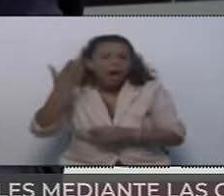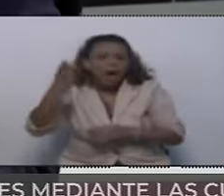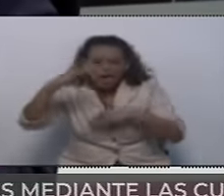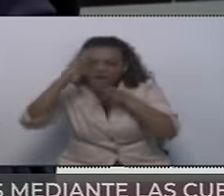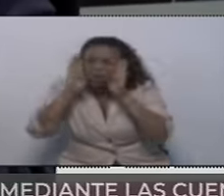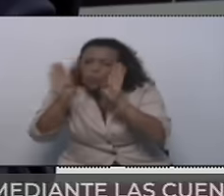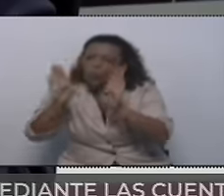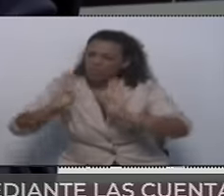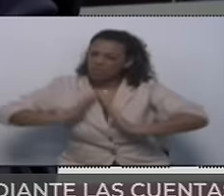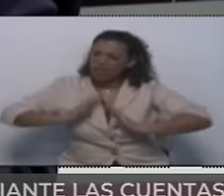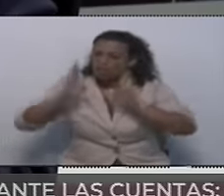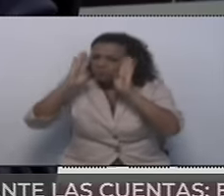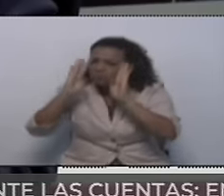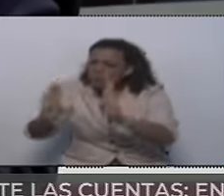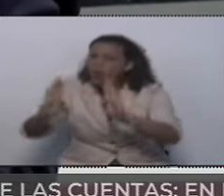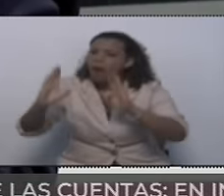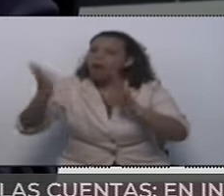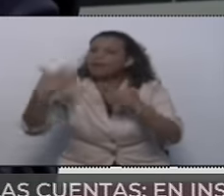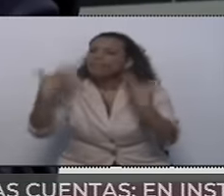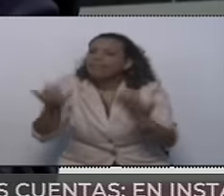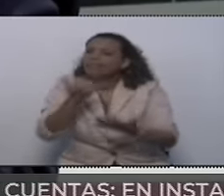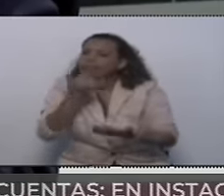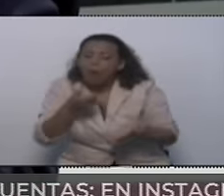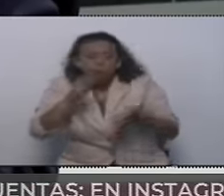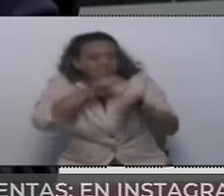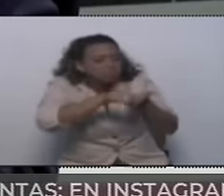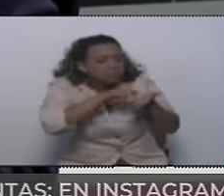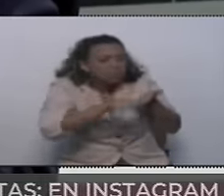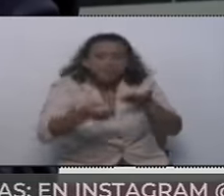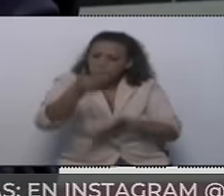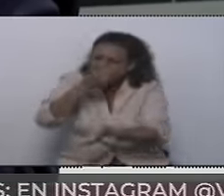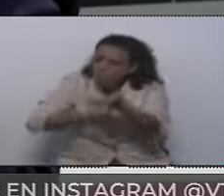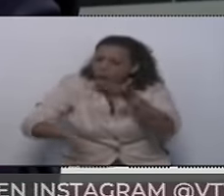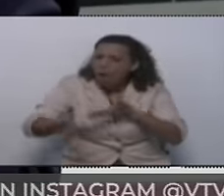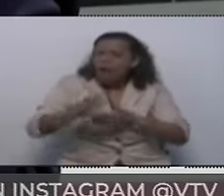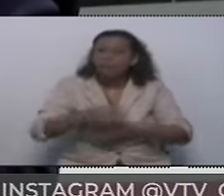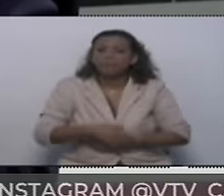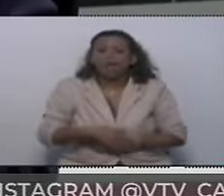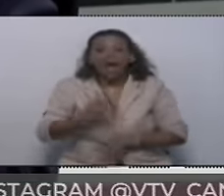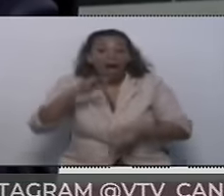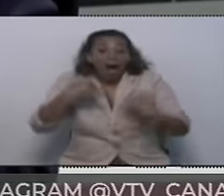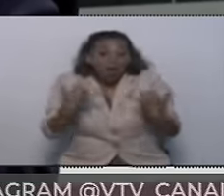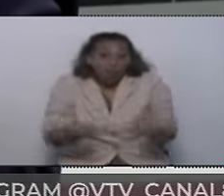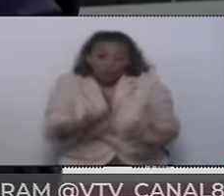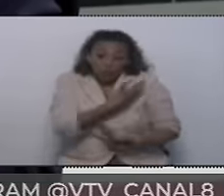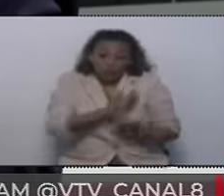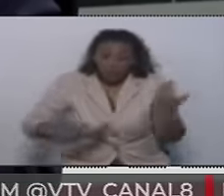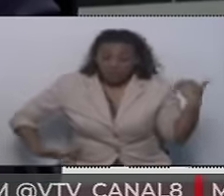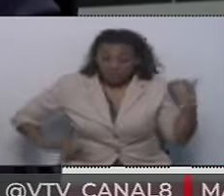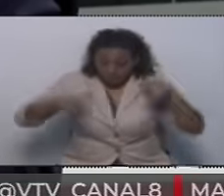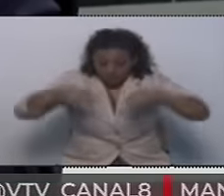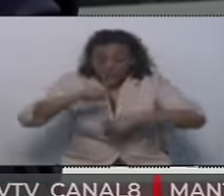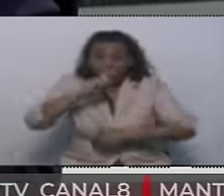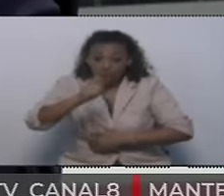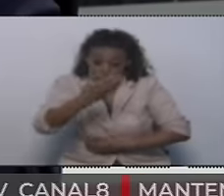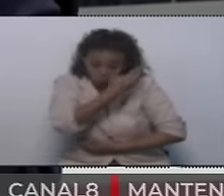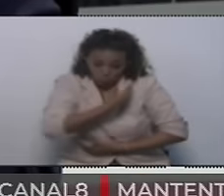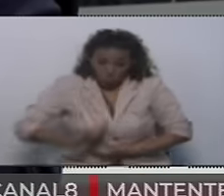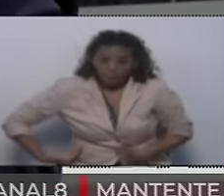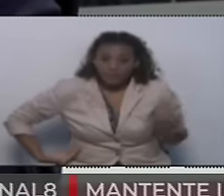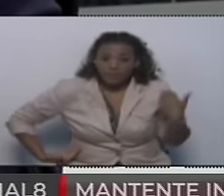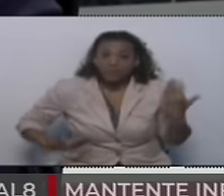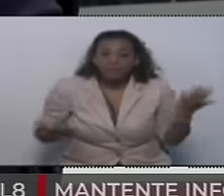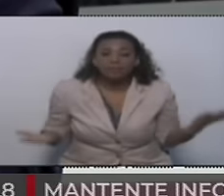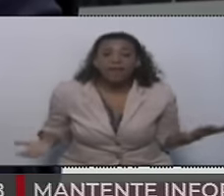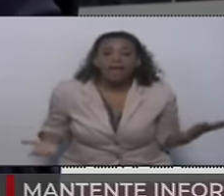las opiniones. Y en lo que me corresponde a mí como presidente,